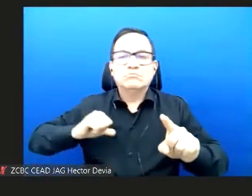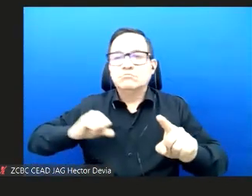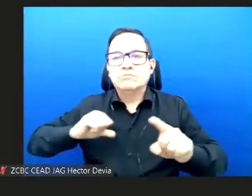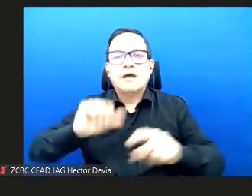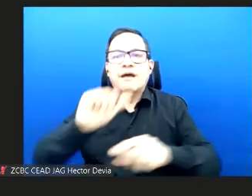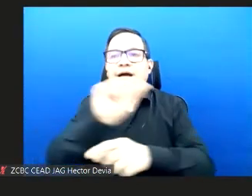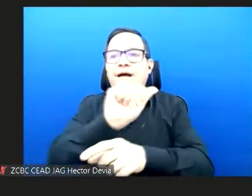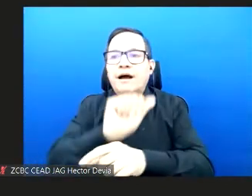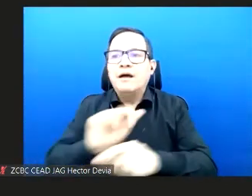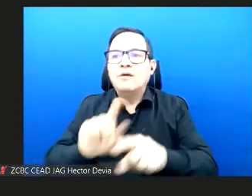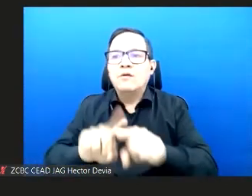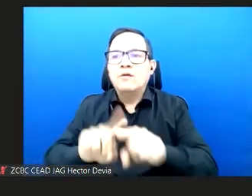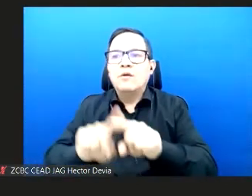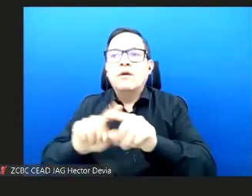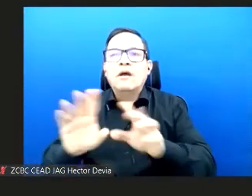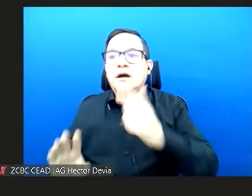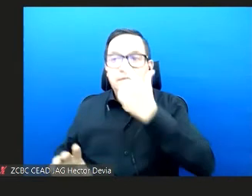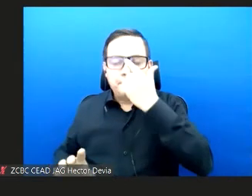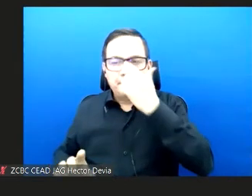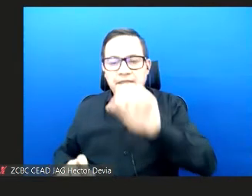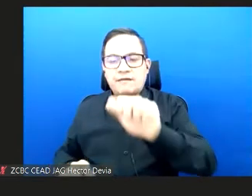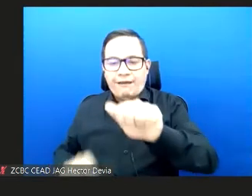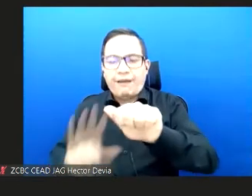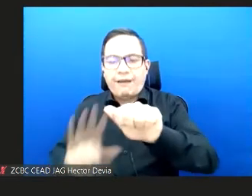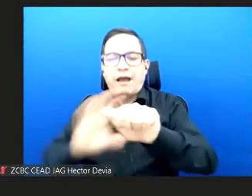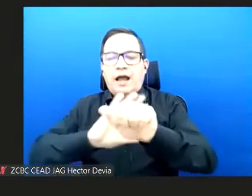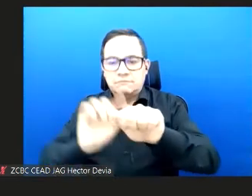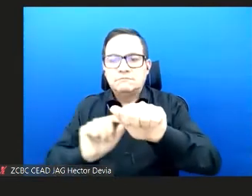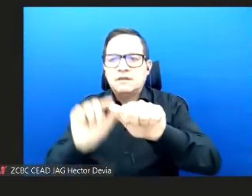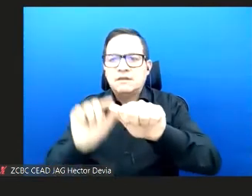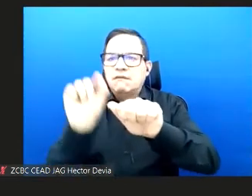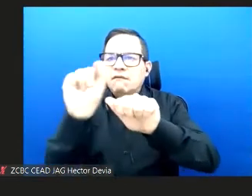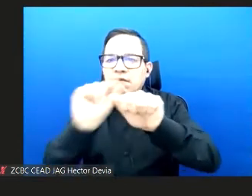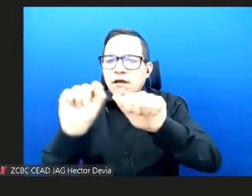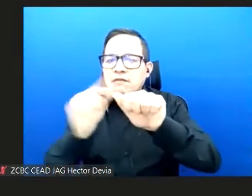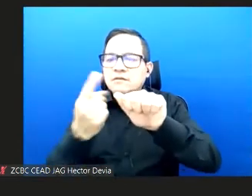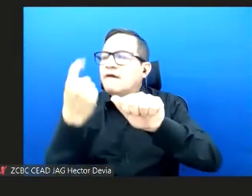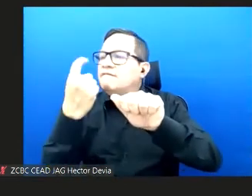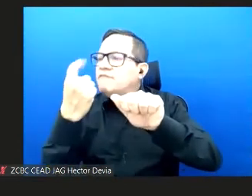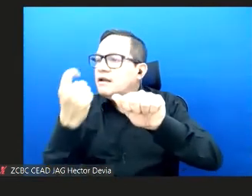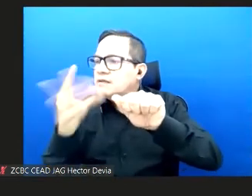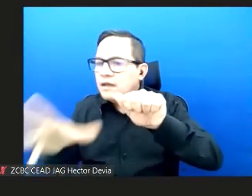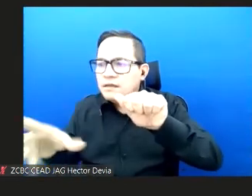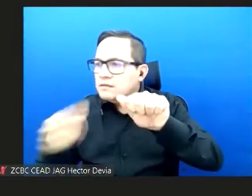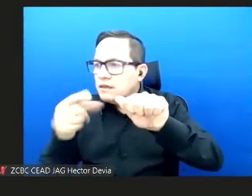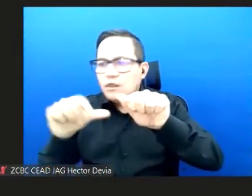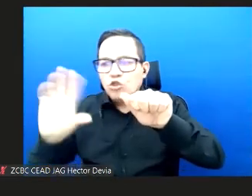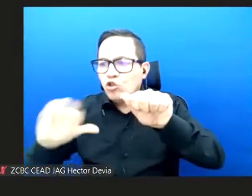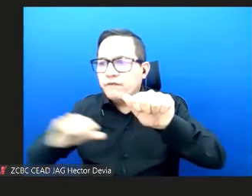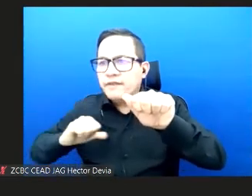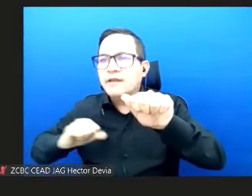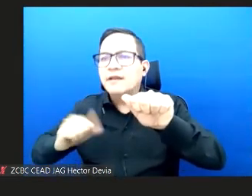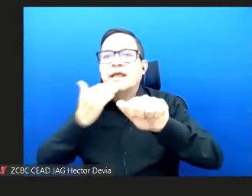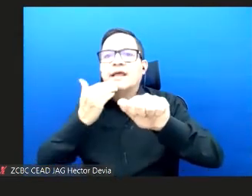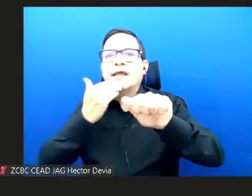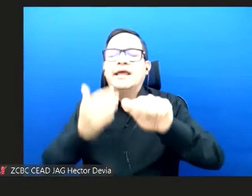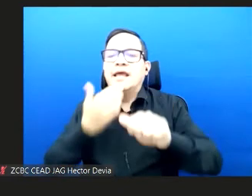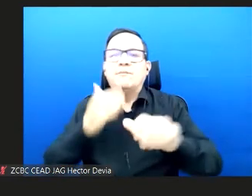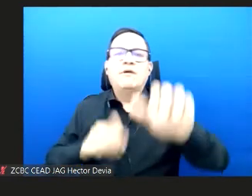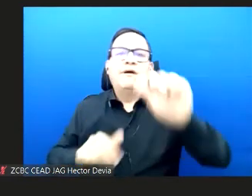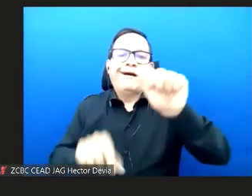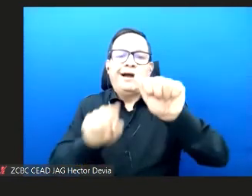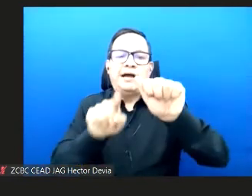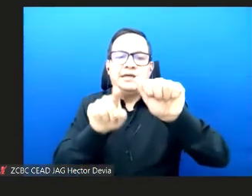es todo lo que no pertenece a A, ¿sí? Entonces, vamos a verlo. X tales que X que